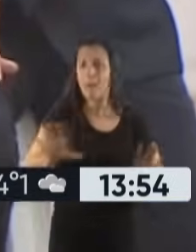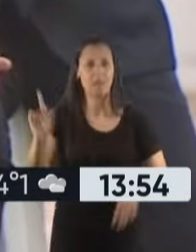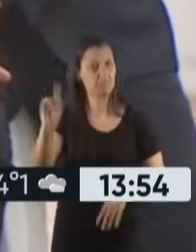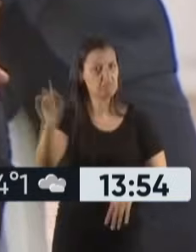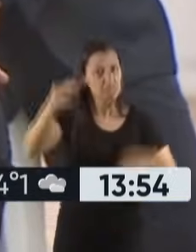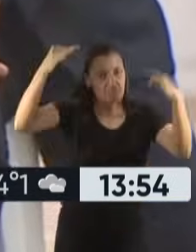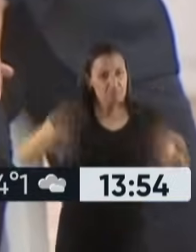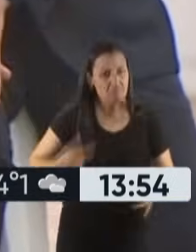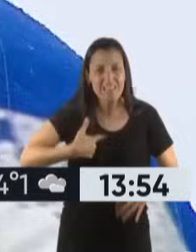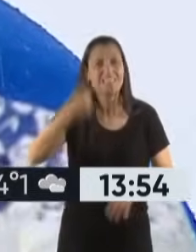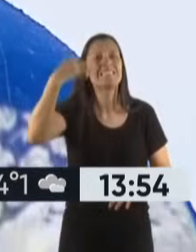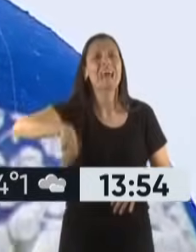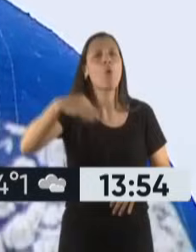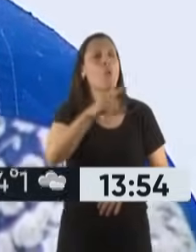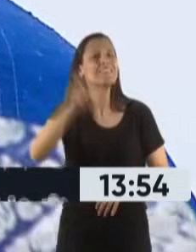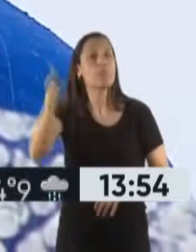maravilloso. Maravilloso.